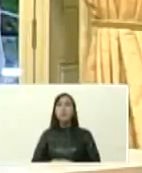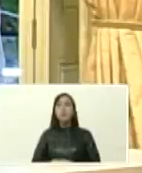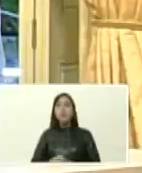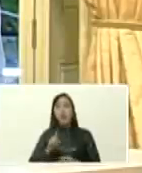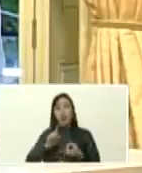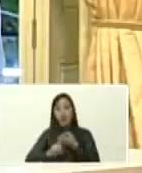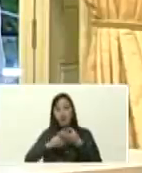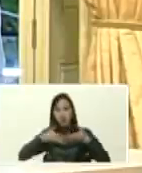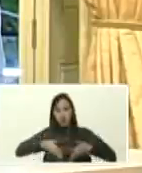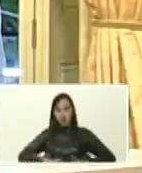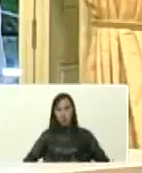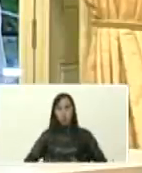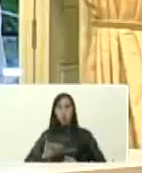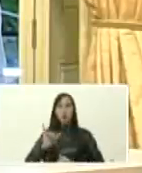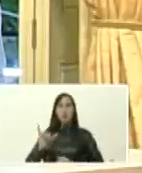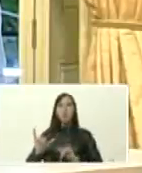nacer